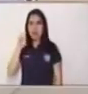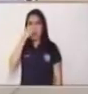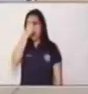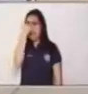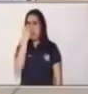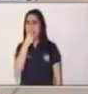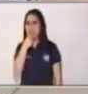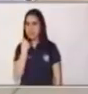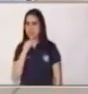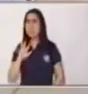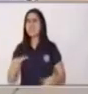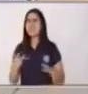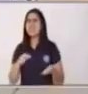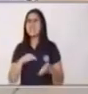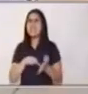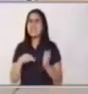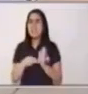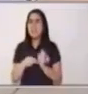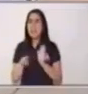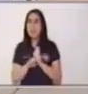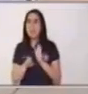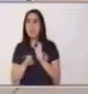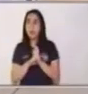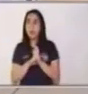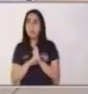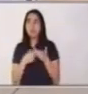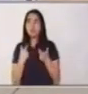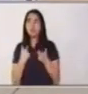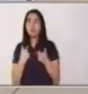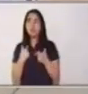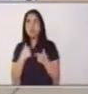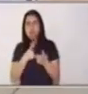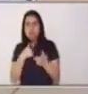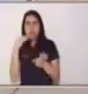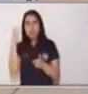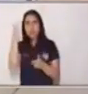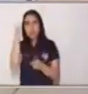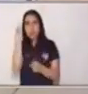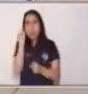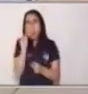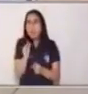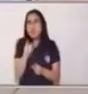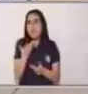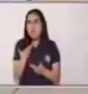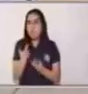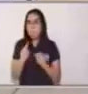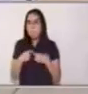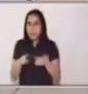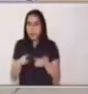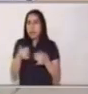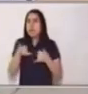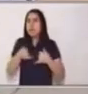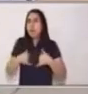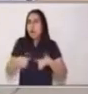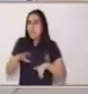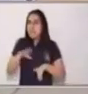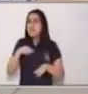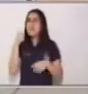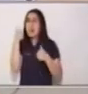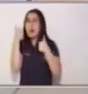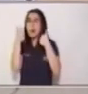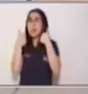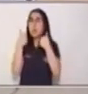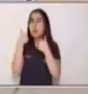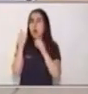indicios, son los que tienen alguna pista. Predicciones. Predicciones como por ejemplo en el